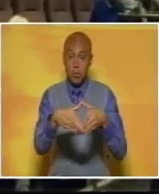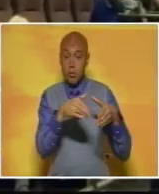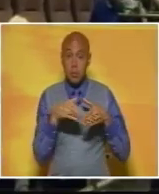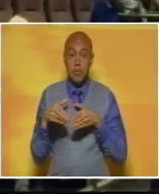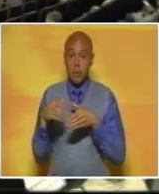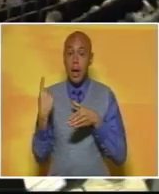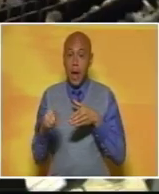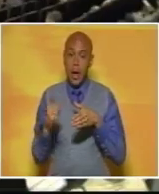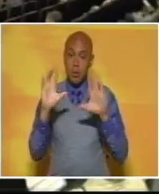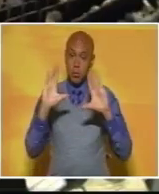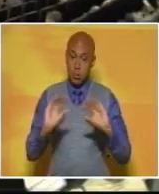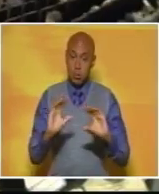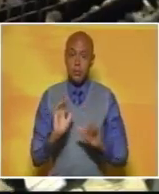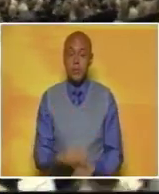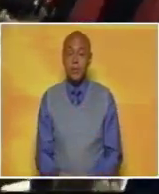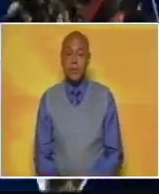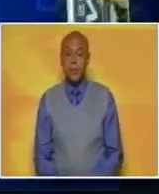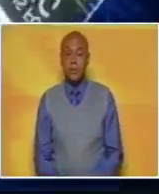es más moderada.